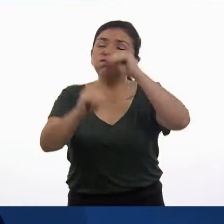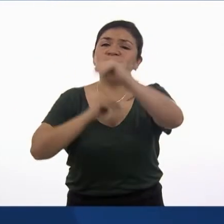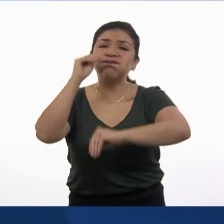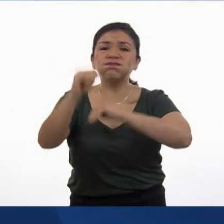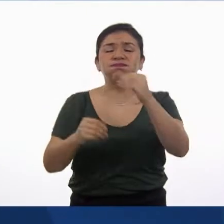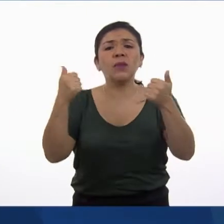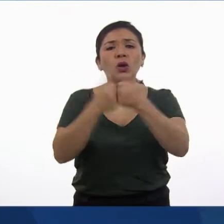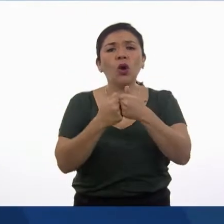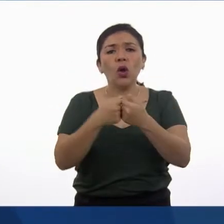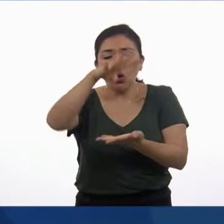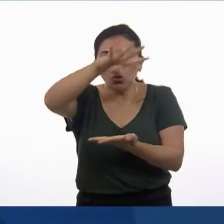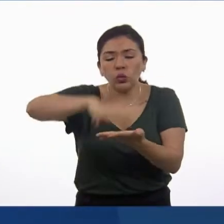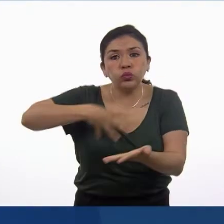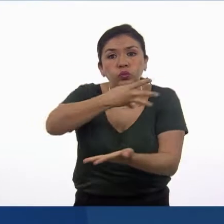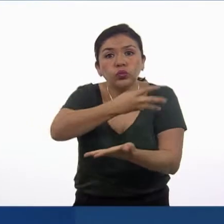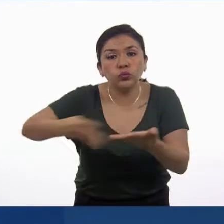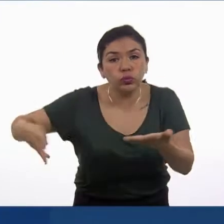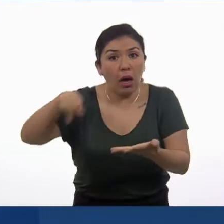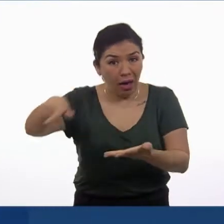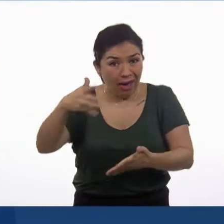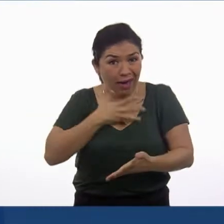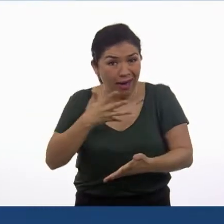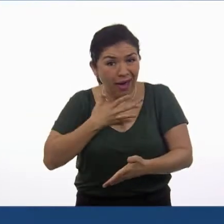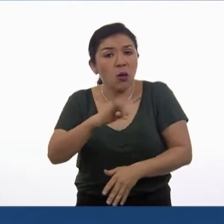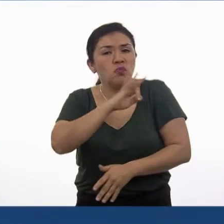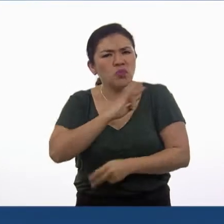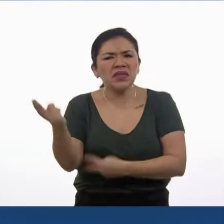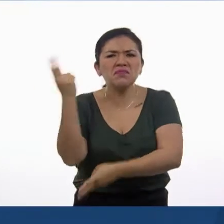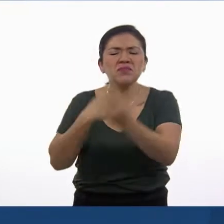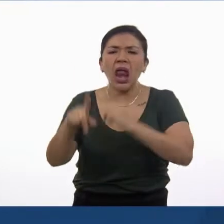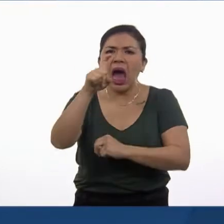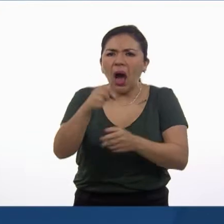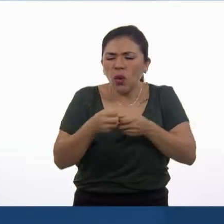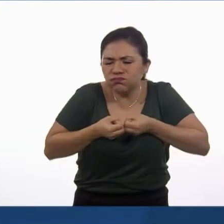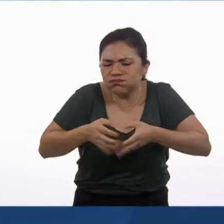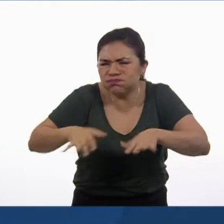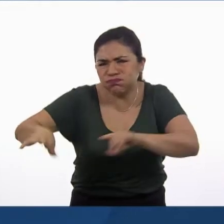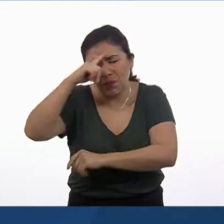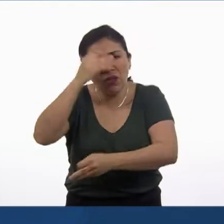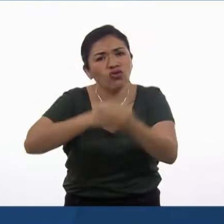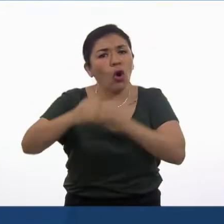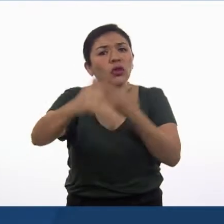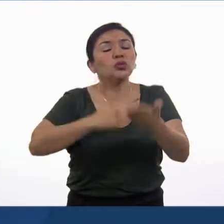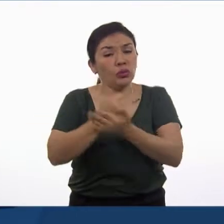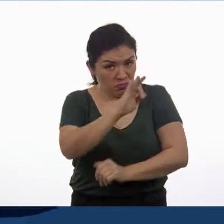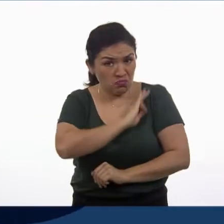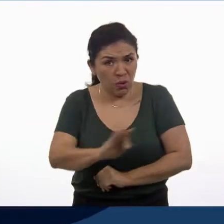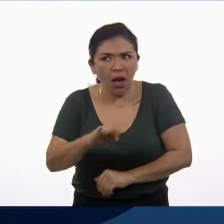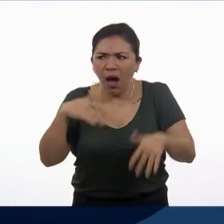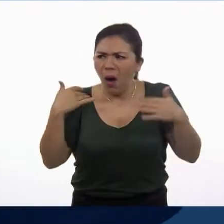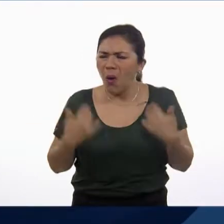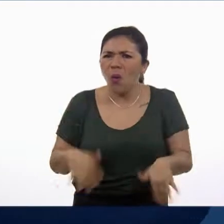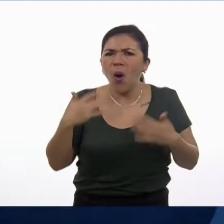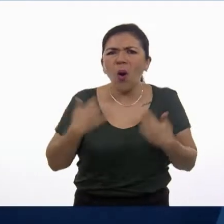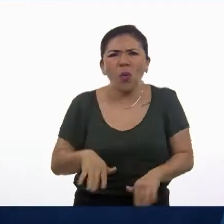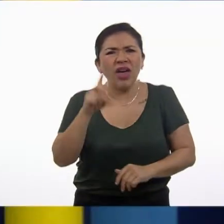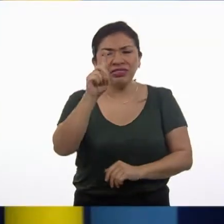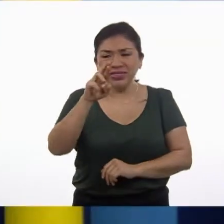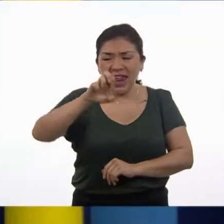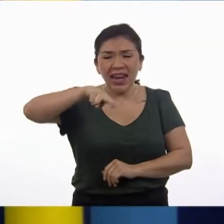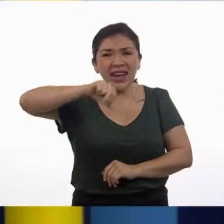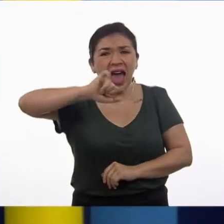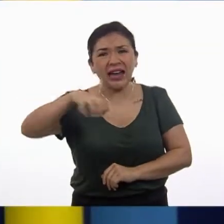una planta cuadriculada. Bueno, incluso podían abastecer de agua a toda la ciudad. ¡Qué impresión! Drenaje, ese que es